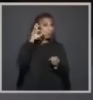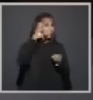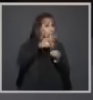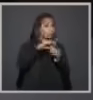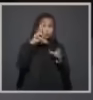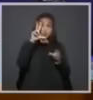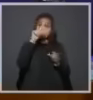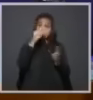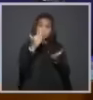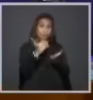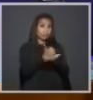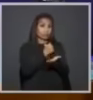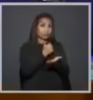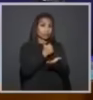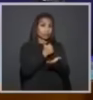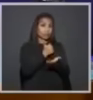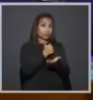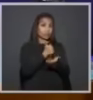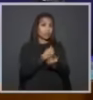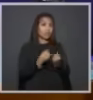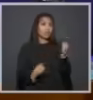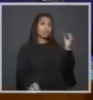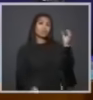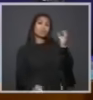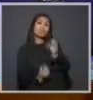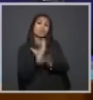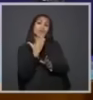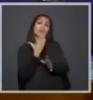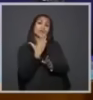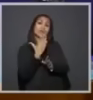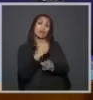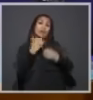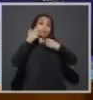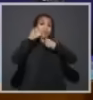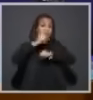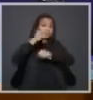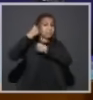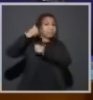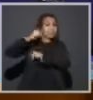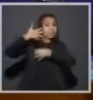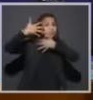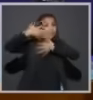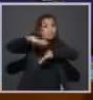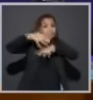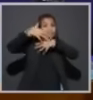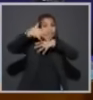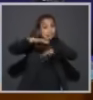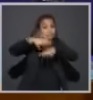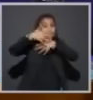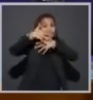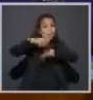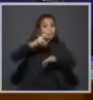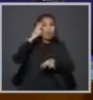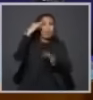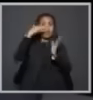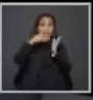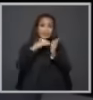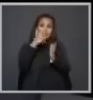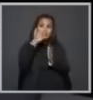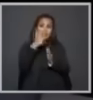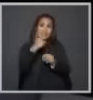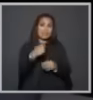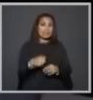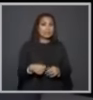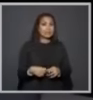tú esperabas, salieron a Reforma a hacer un bloqueo. Se dice que la deuda por ese bloqueo rebasa los